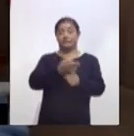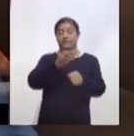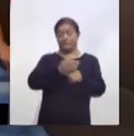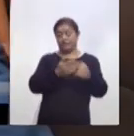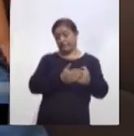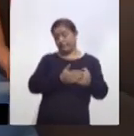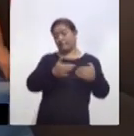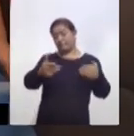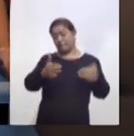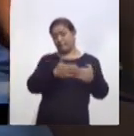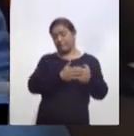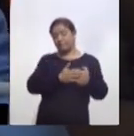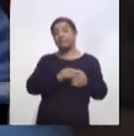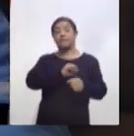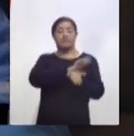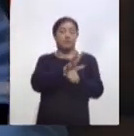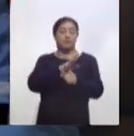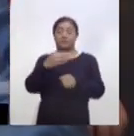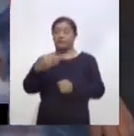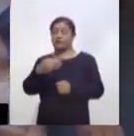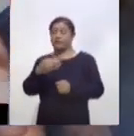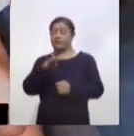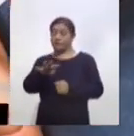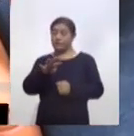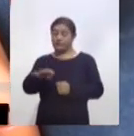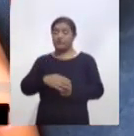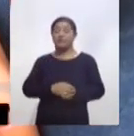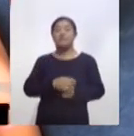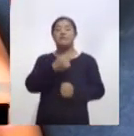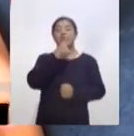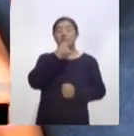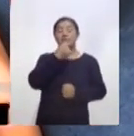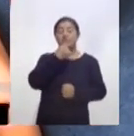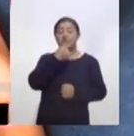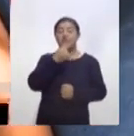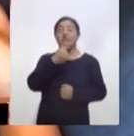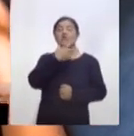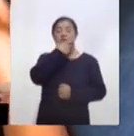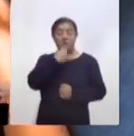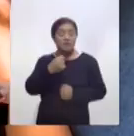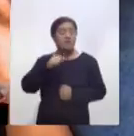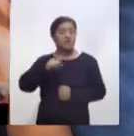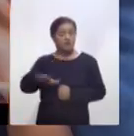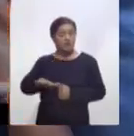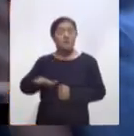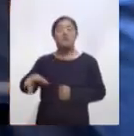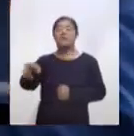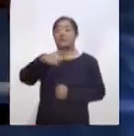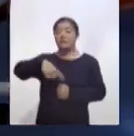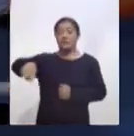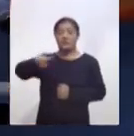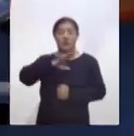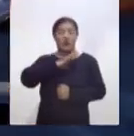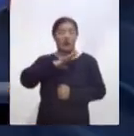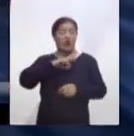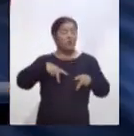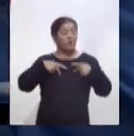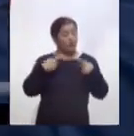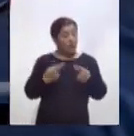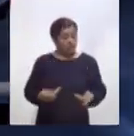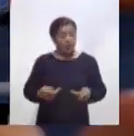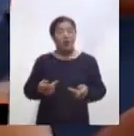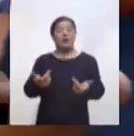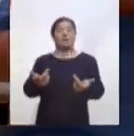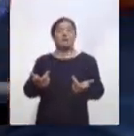por el COVID-19, las niñas y niños, además de ser un grupo de riesgo para contraer el virus, se convierten en un sector vulnerable